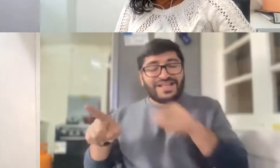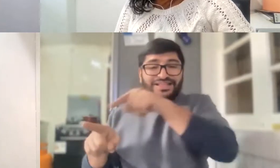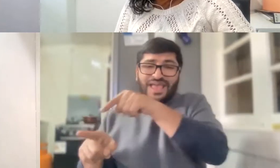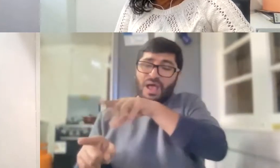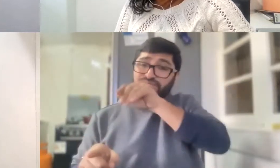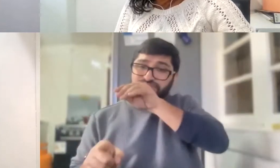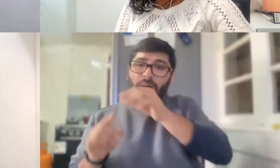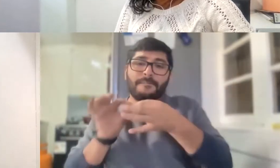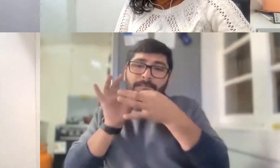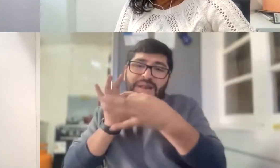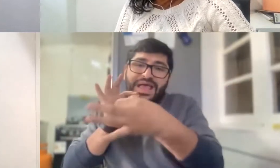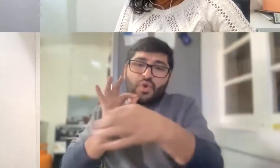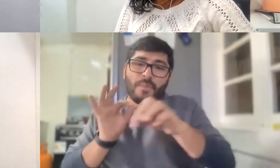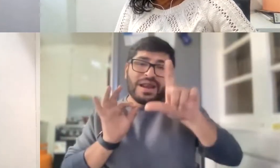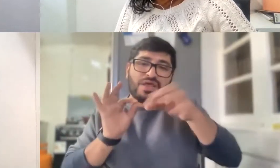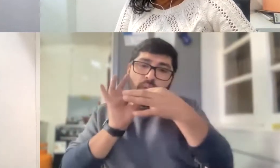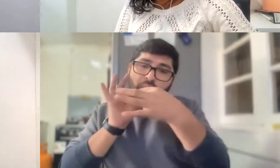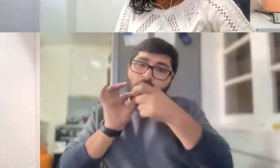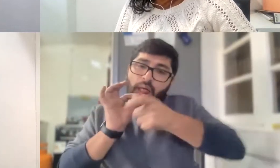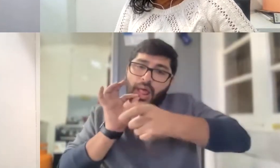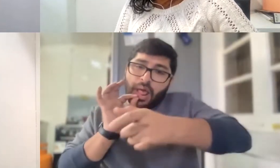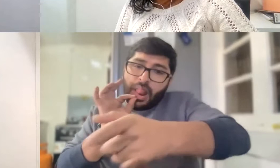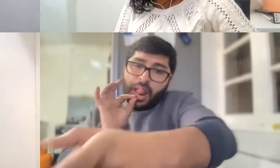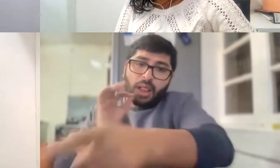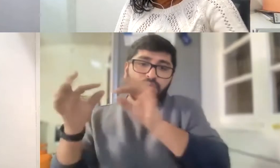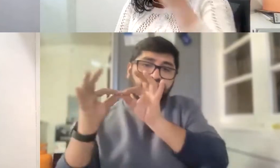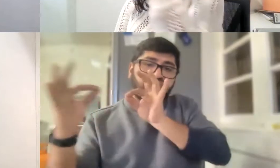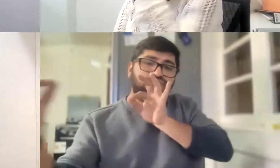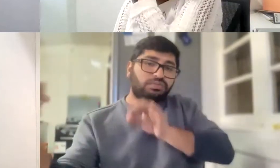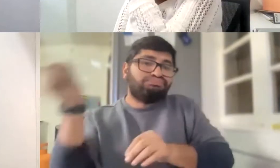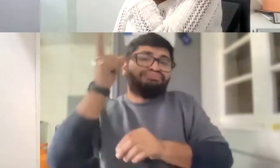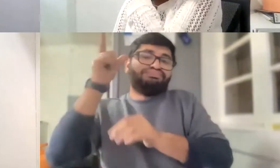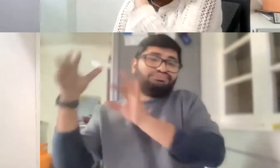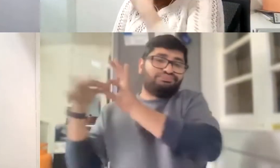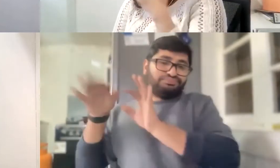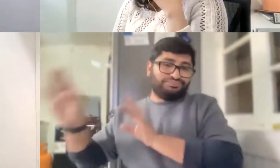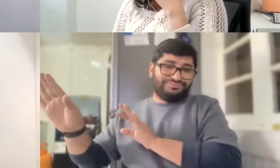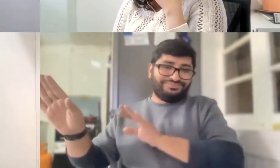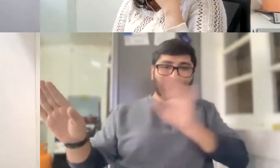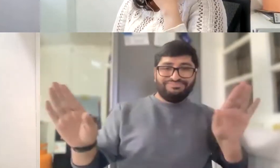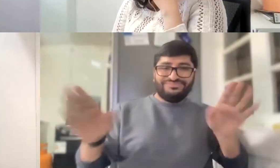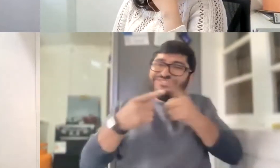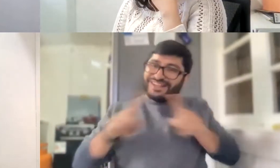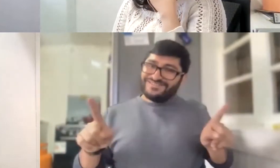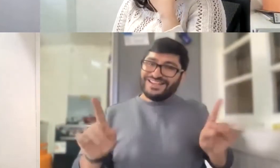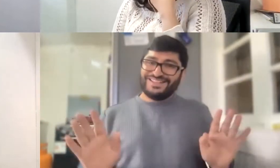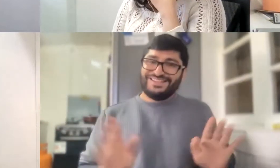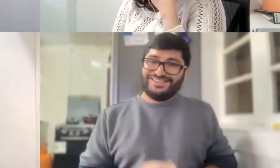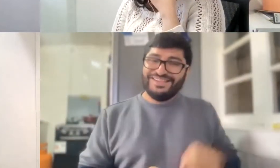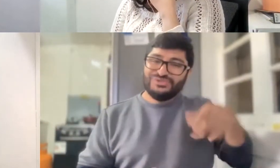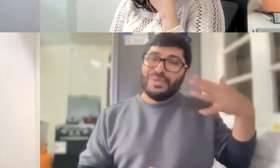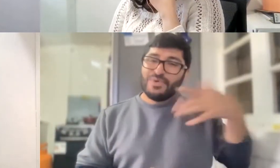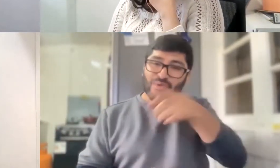auto chocó contra el árbol, es muy diferente al español, que es una larga oración y uno, ya lo